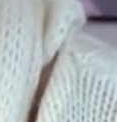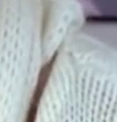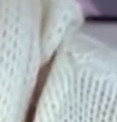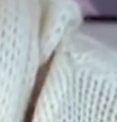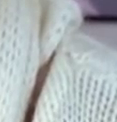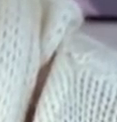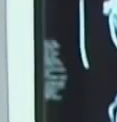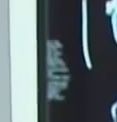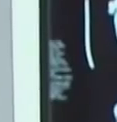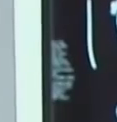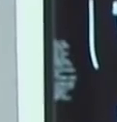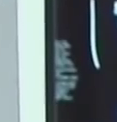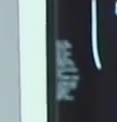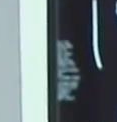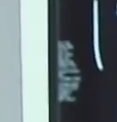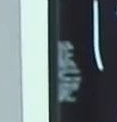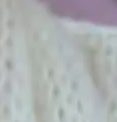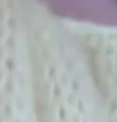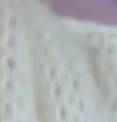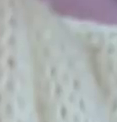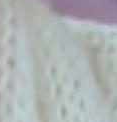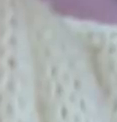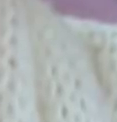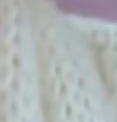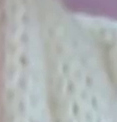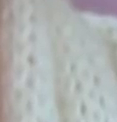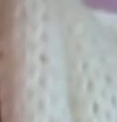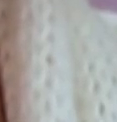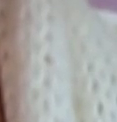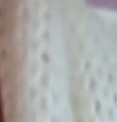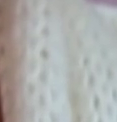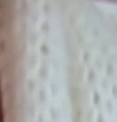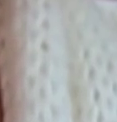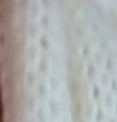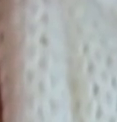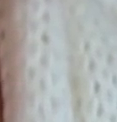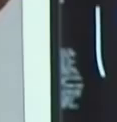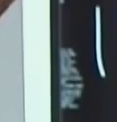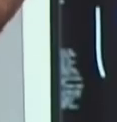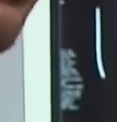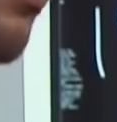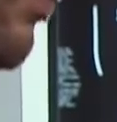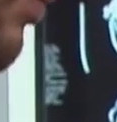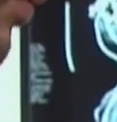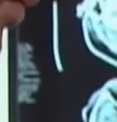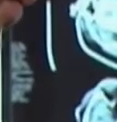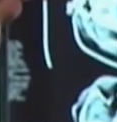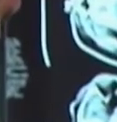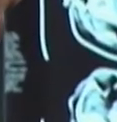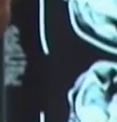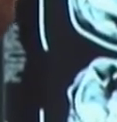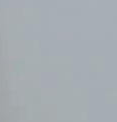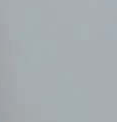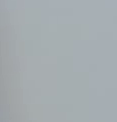¿Es algo malo? Es muy malo. ¿Muy malo? ¿Cuánto tiempo me